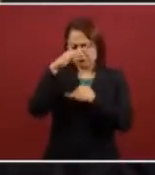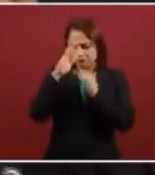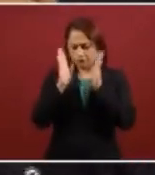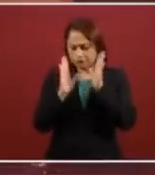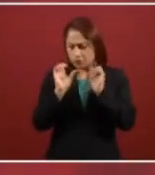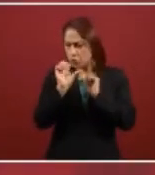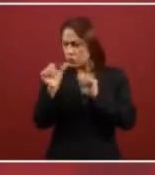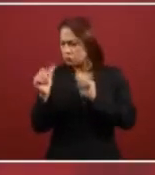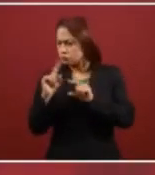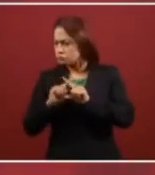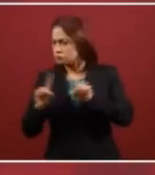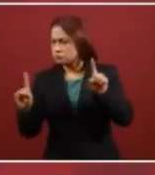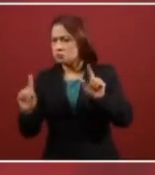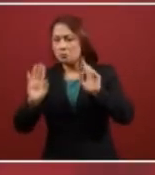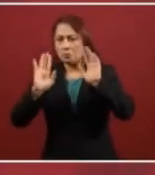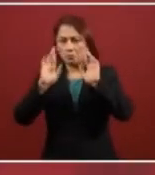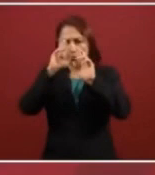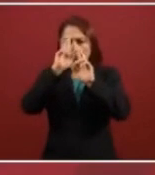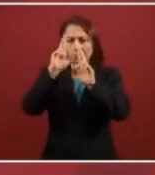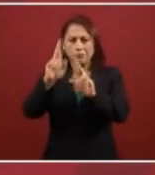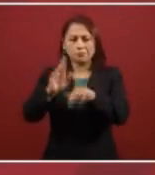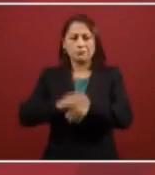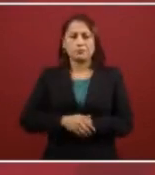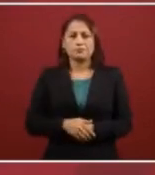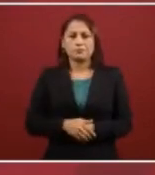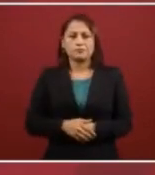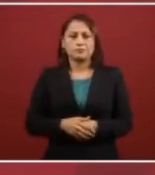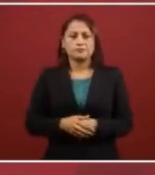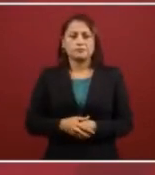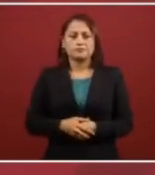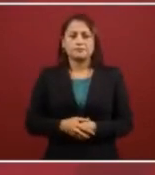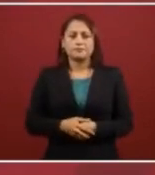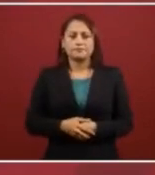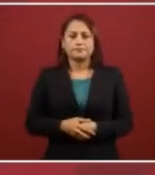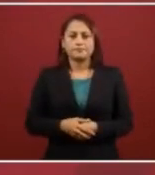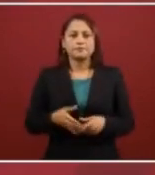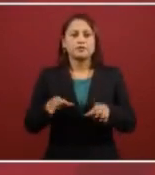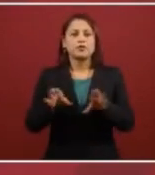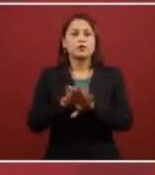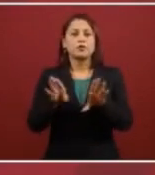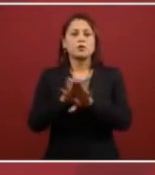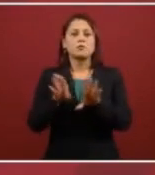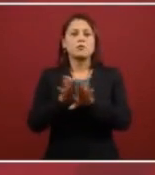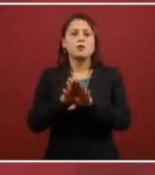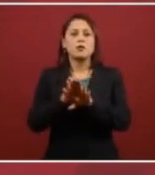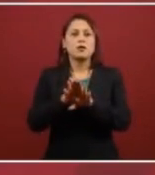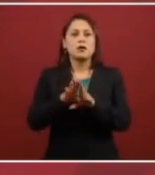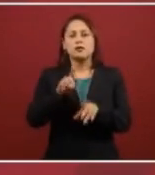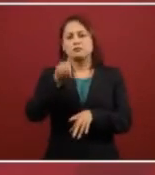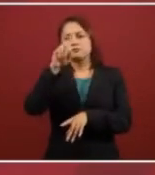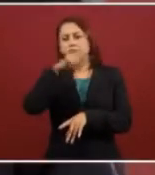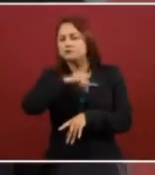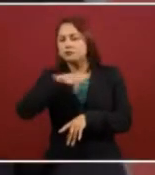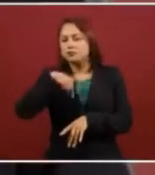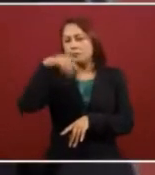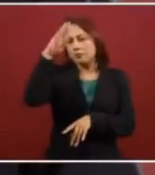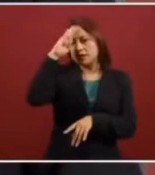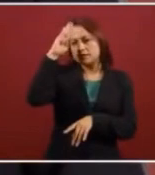that, pues es that it's la sociedad perfecta, a perfect society,